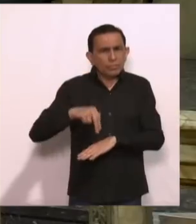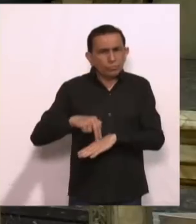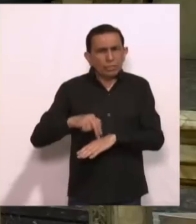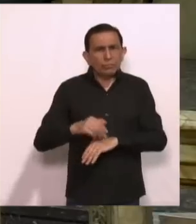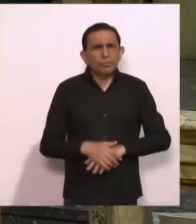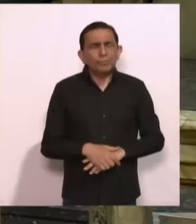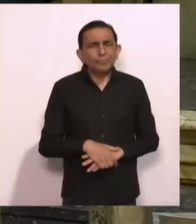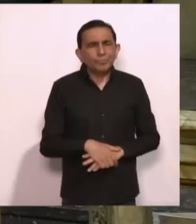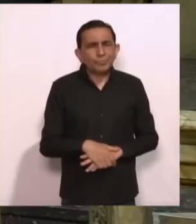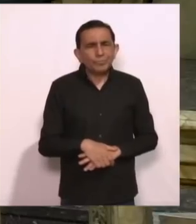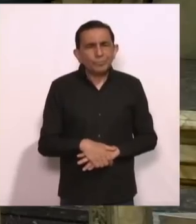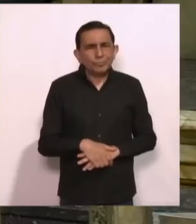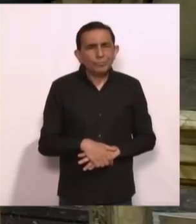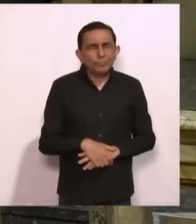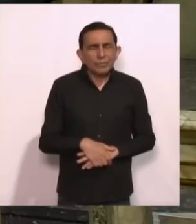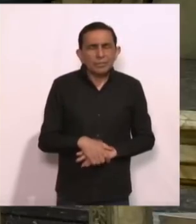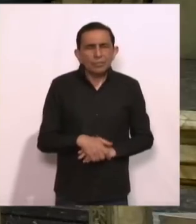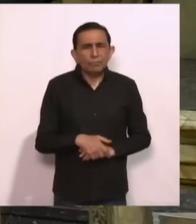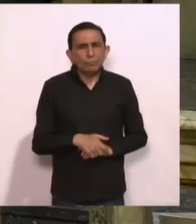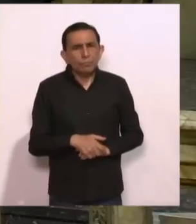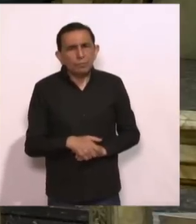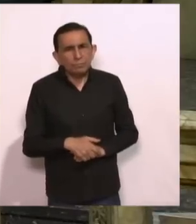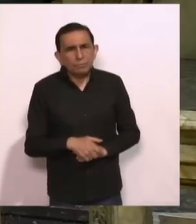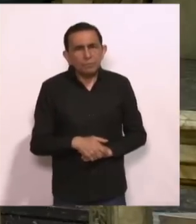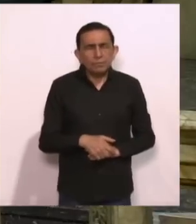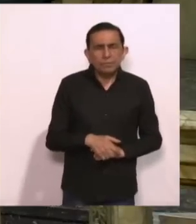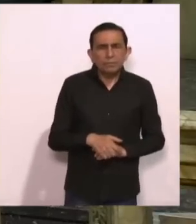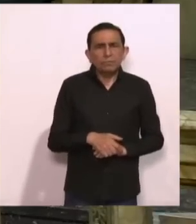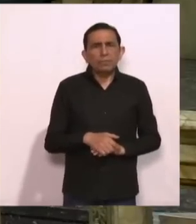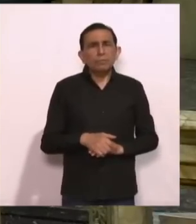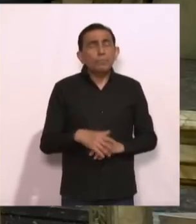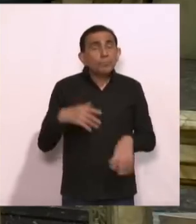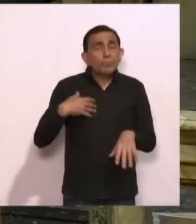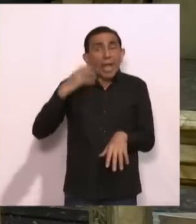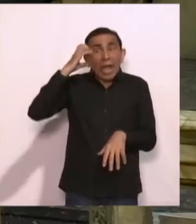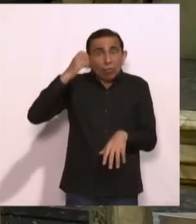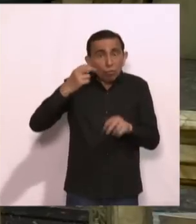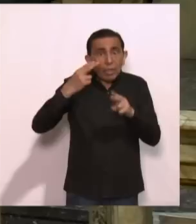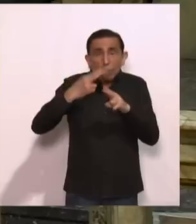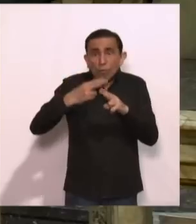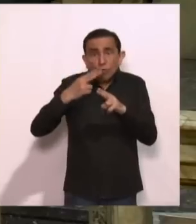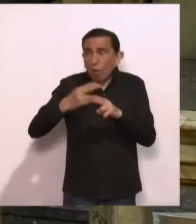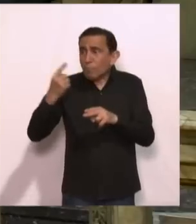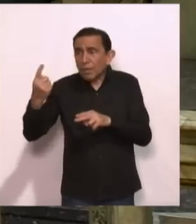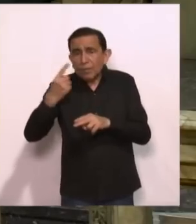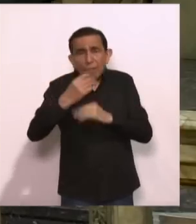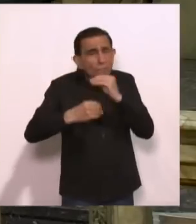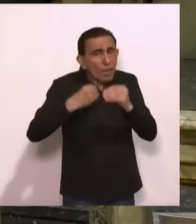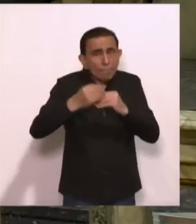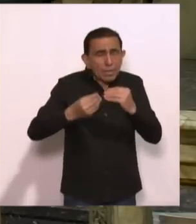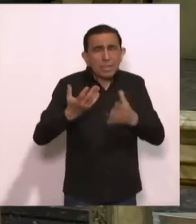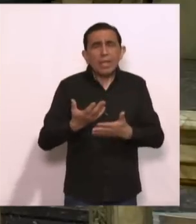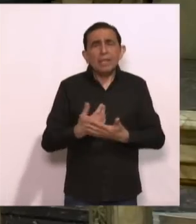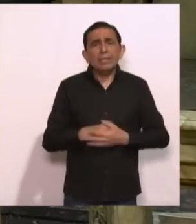resurrección. Ponemos los rostros, los nombres de nuestros difuntos queridos.